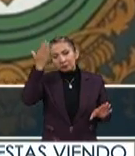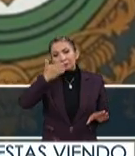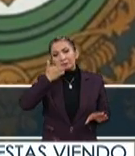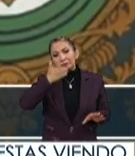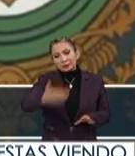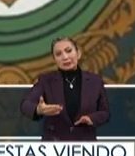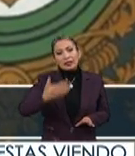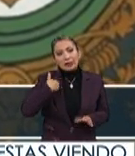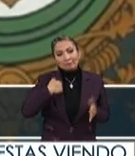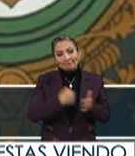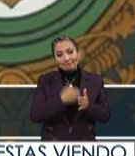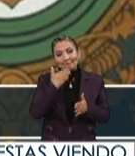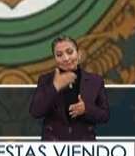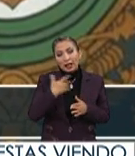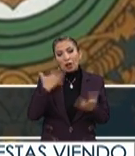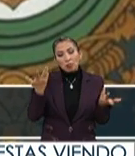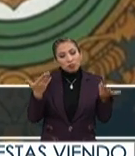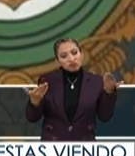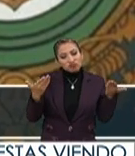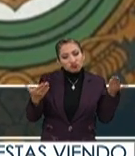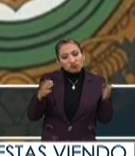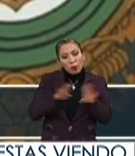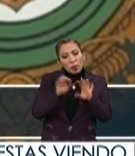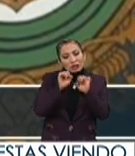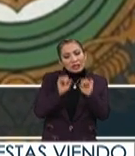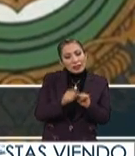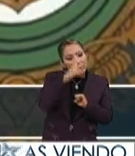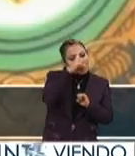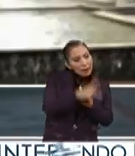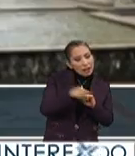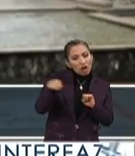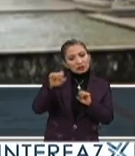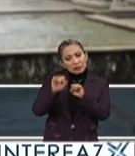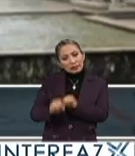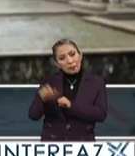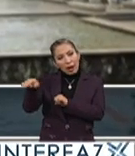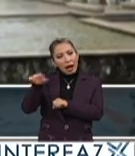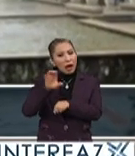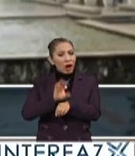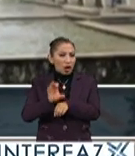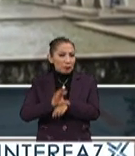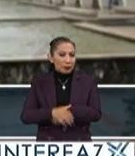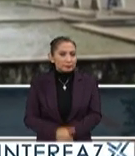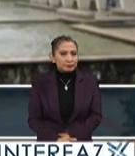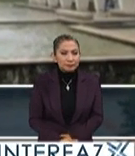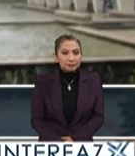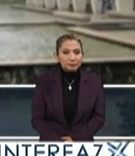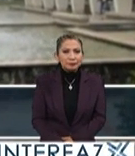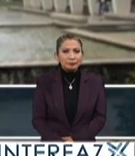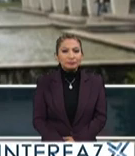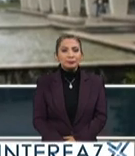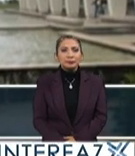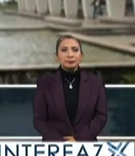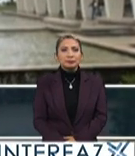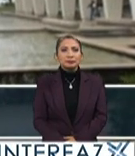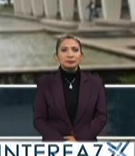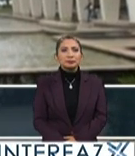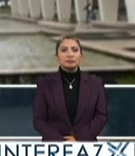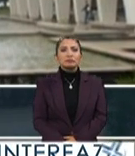buena y gratificante al poder comparar pues cómo es el sistema en México y cómo es el sistema allá en Colombia.